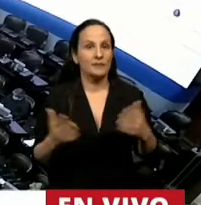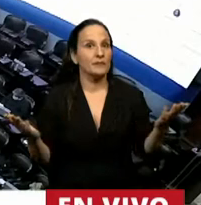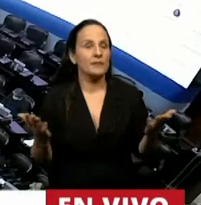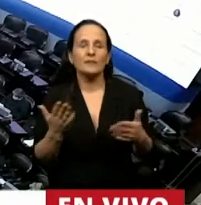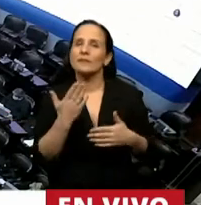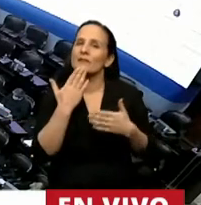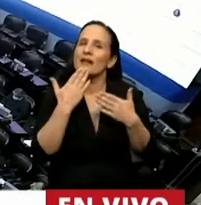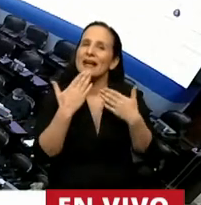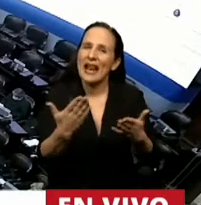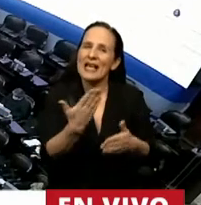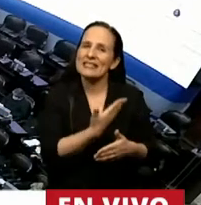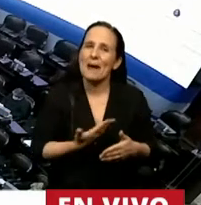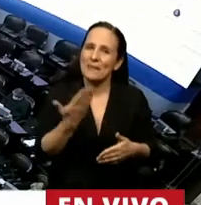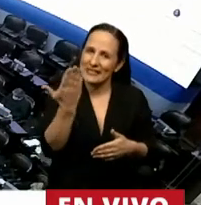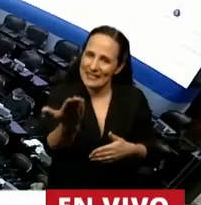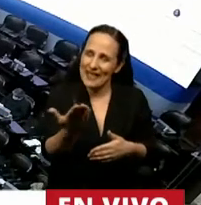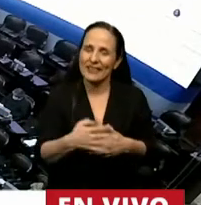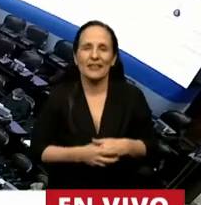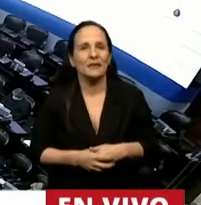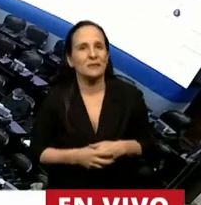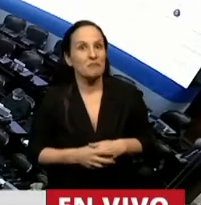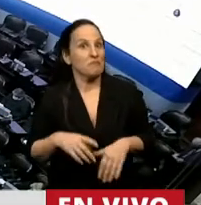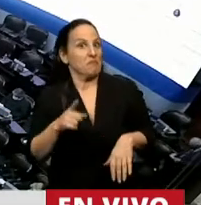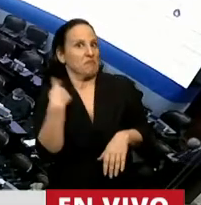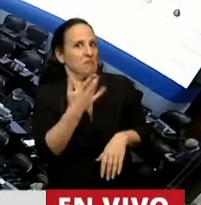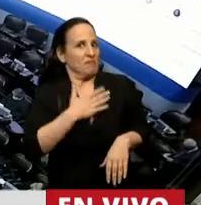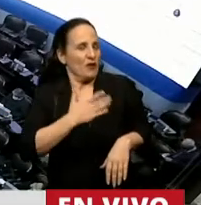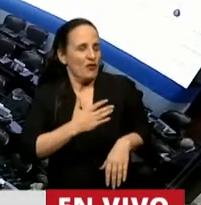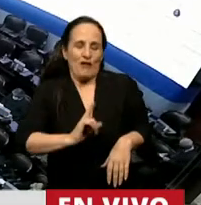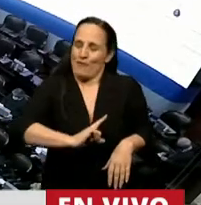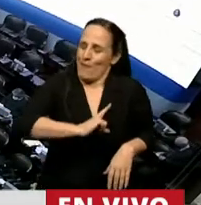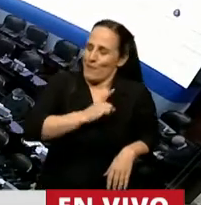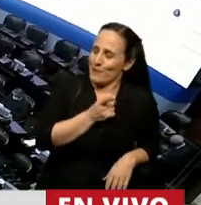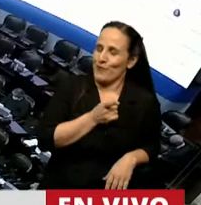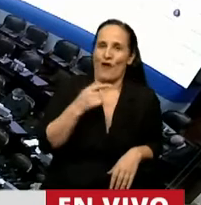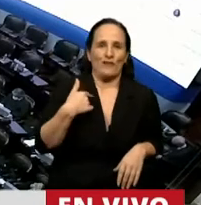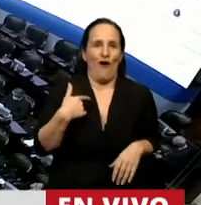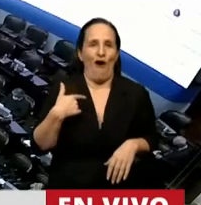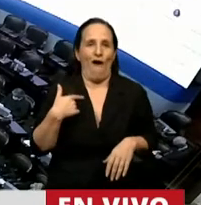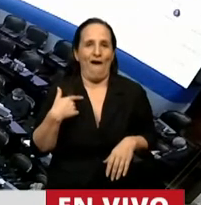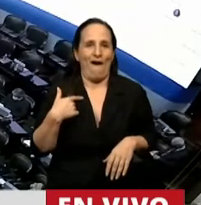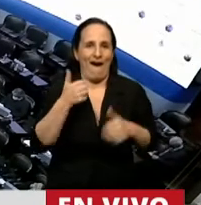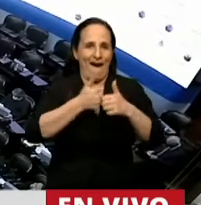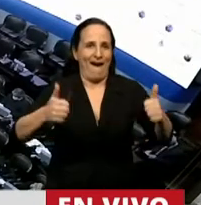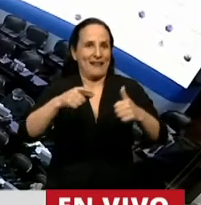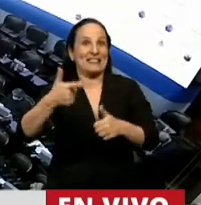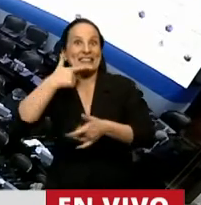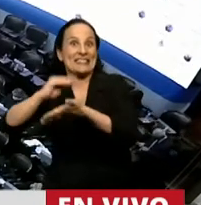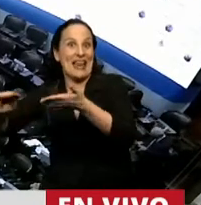Gracias, presidente. Estamos contentos, orgullosos, satisfechos de estar hoy aquí, después del